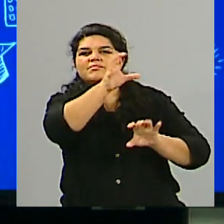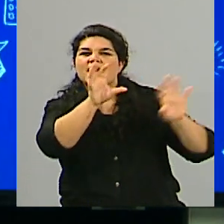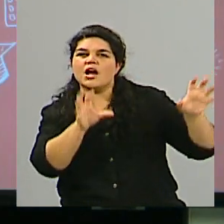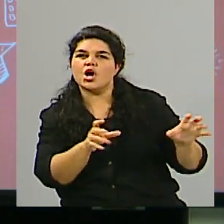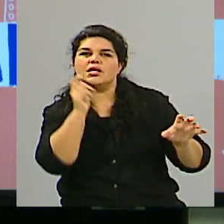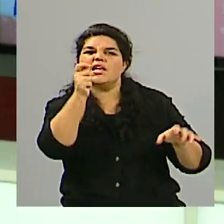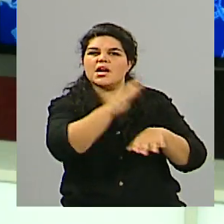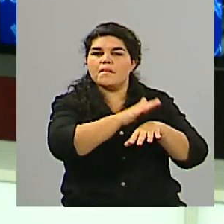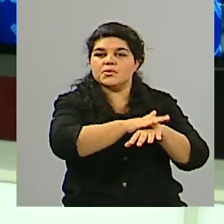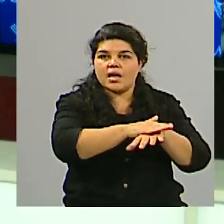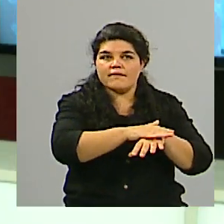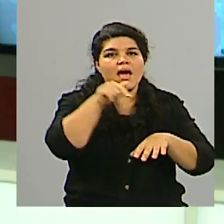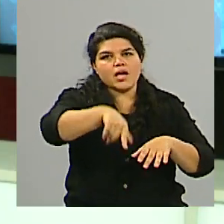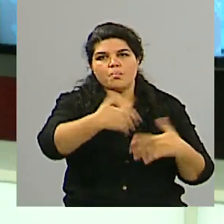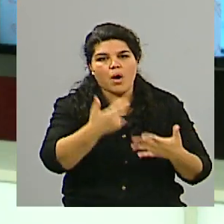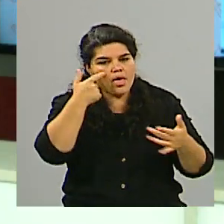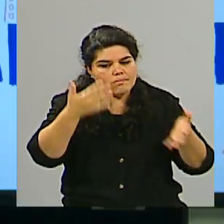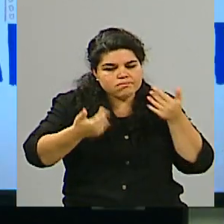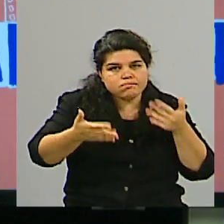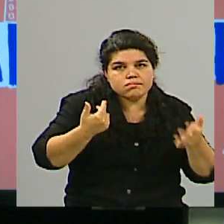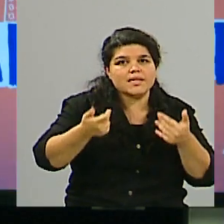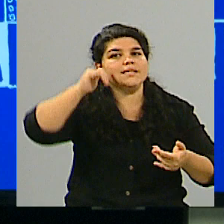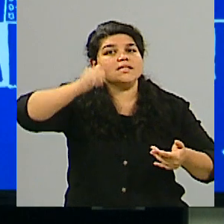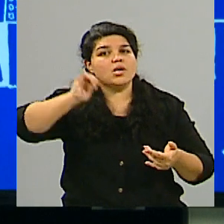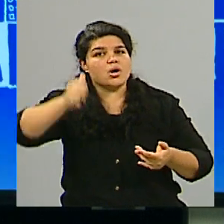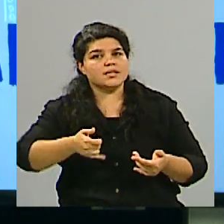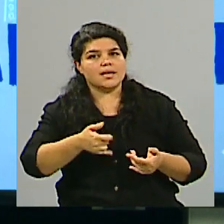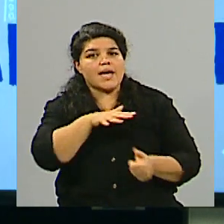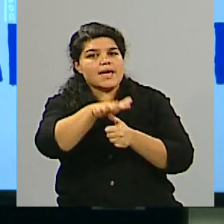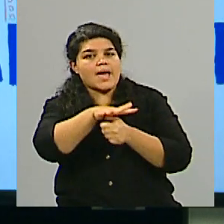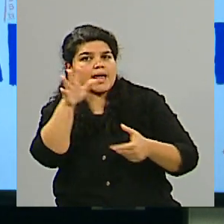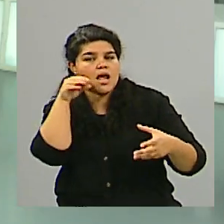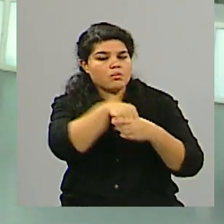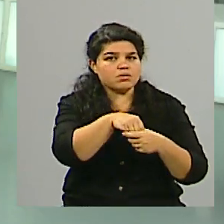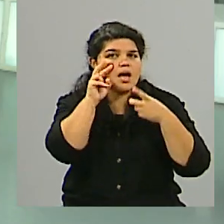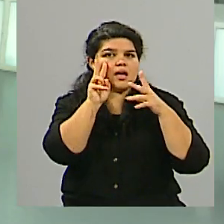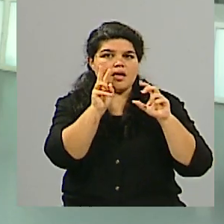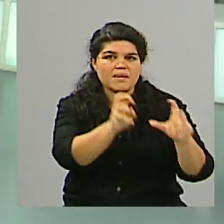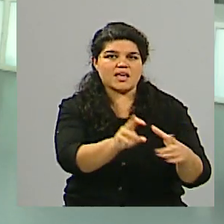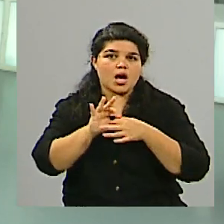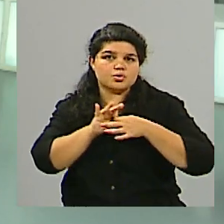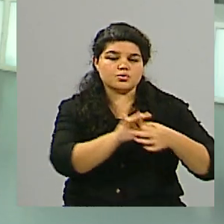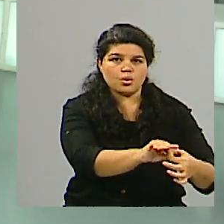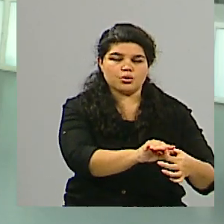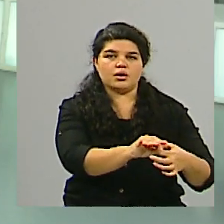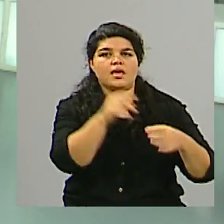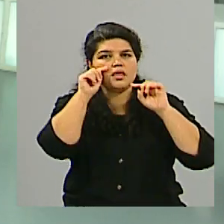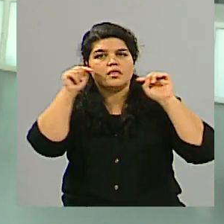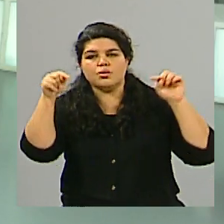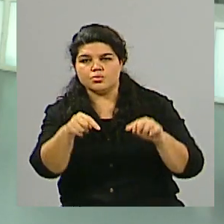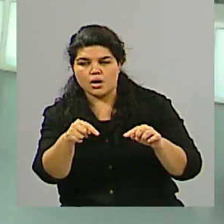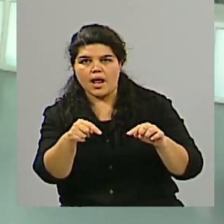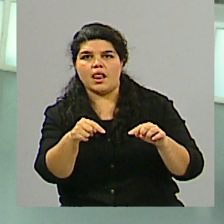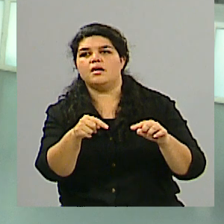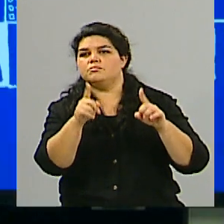interpretación para que la judicatura tenga que incorporarlo más allá de la formación que la judicatura como política institucional en